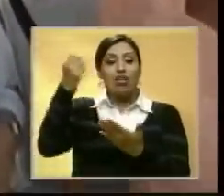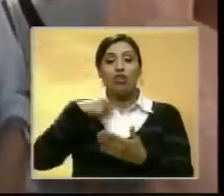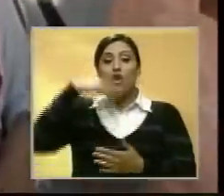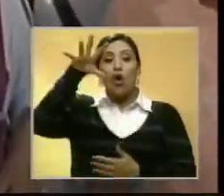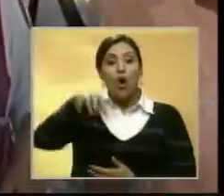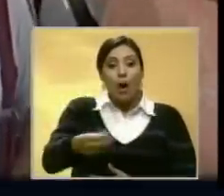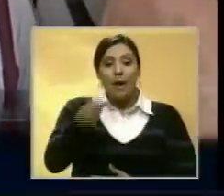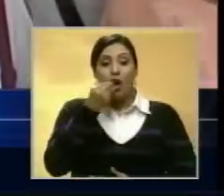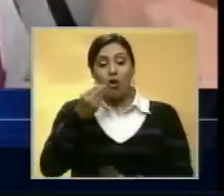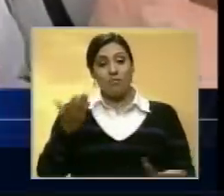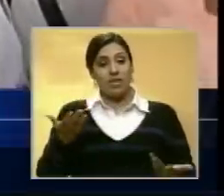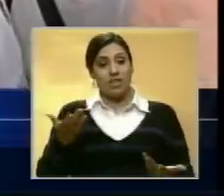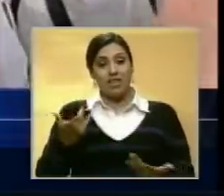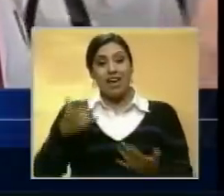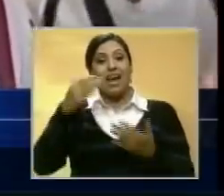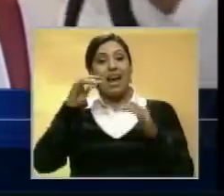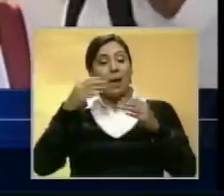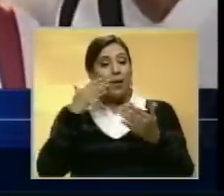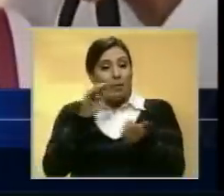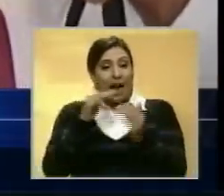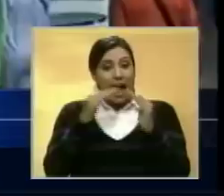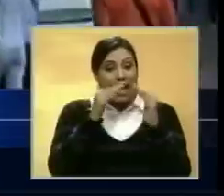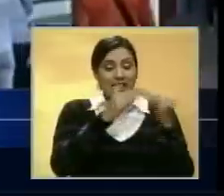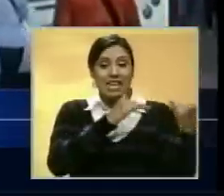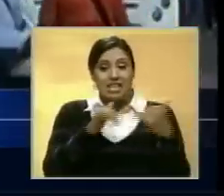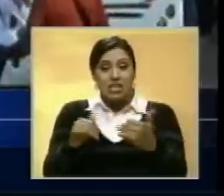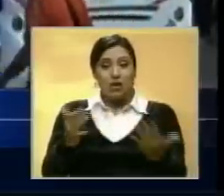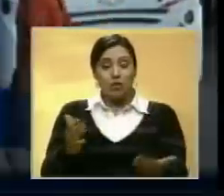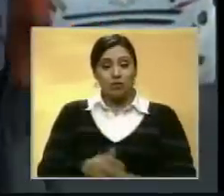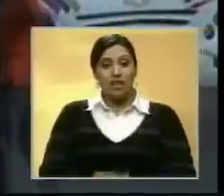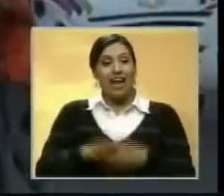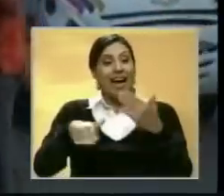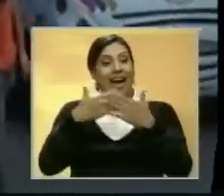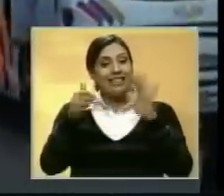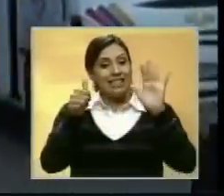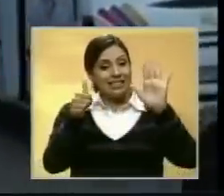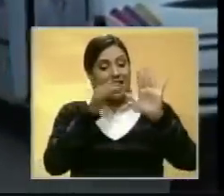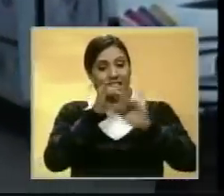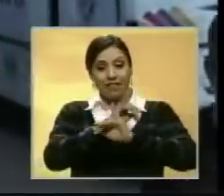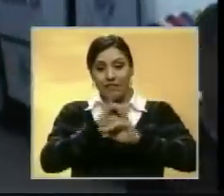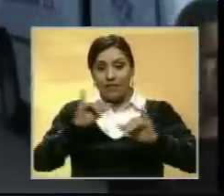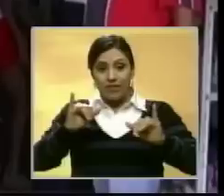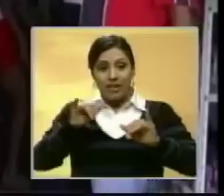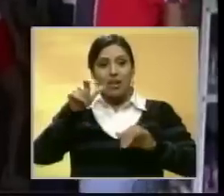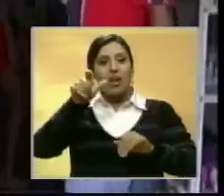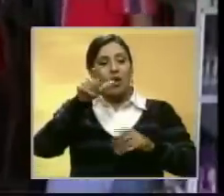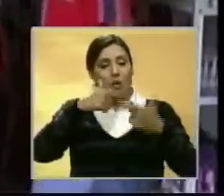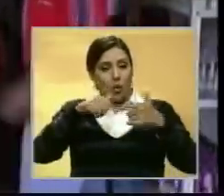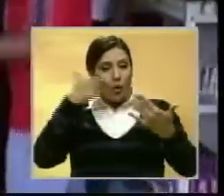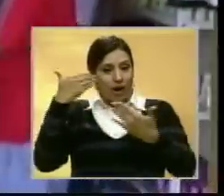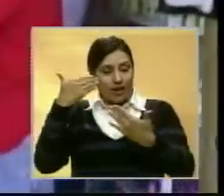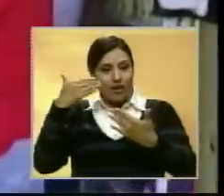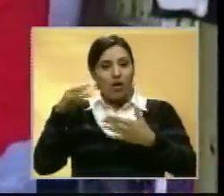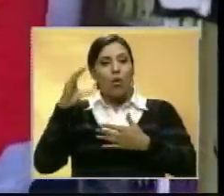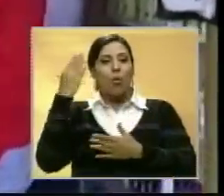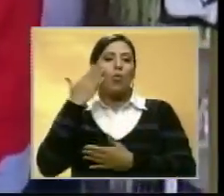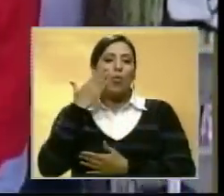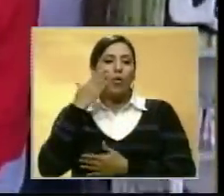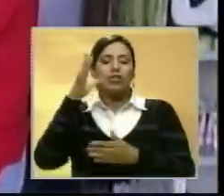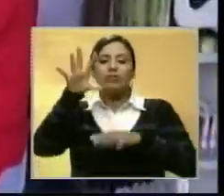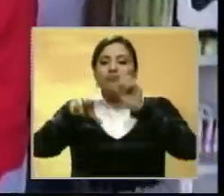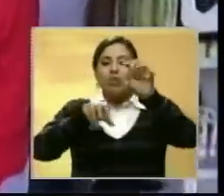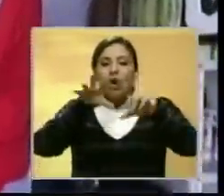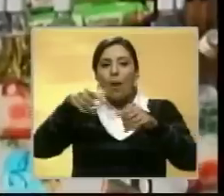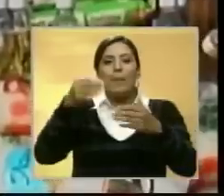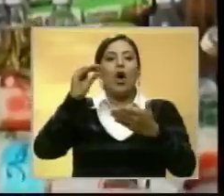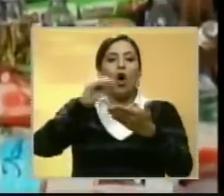comprar nuestros alimentos para las casas y nuestros hijos. Hasta las 6 de la tarde permanecerán en Villa del Rosario y Cúcuta realizando compras